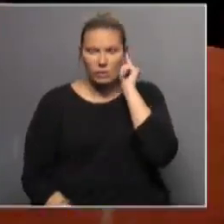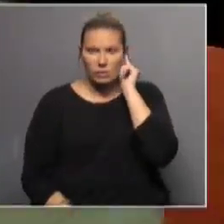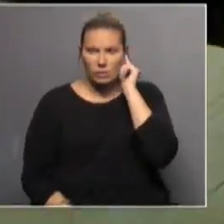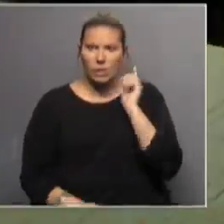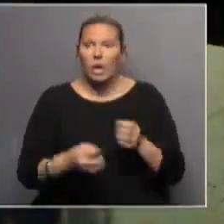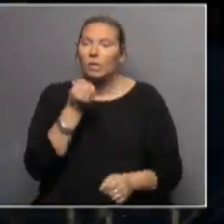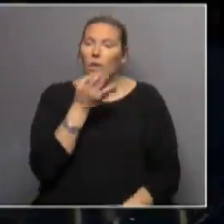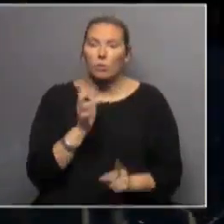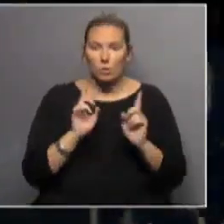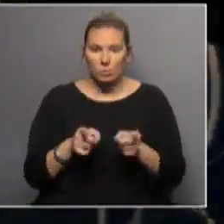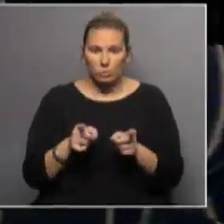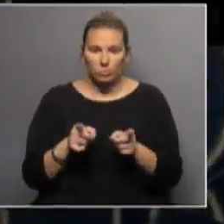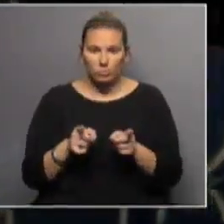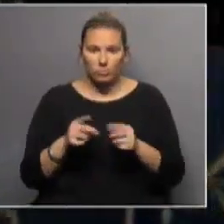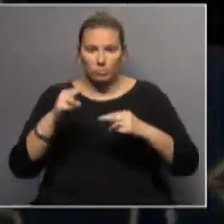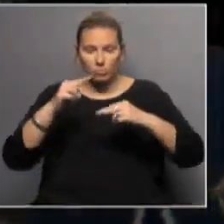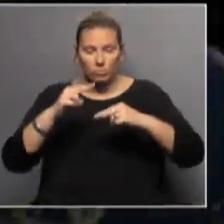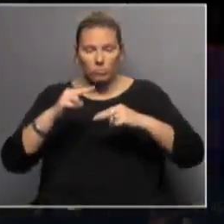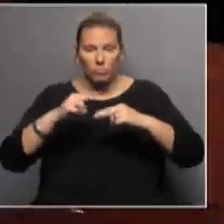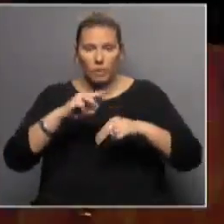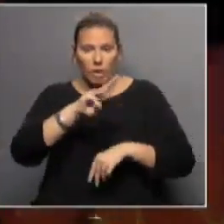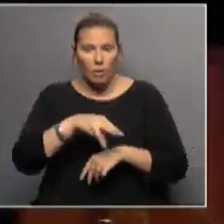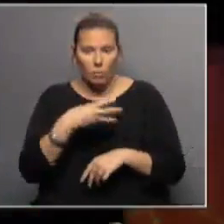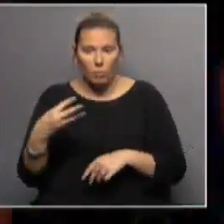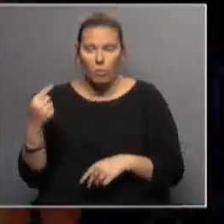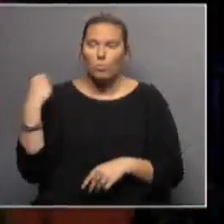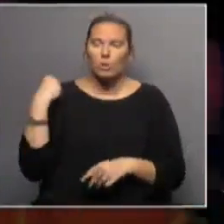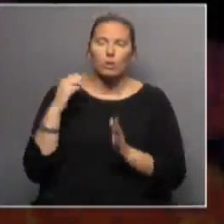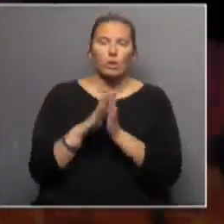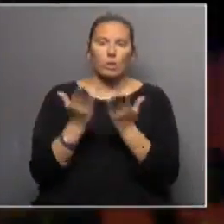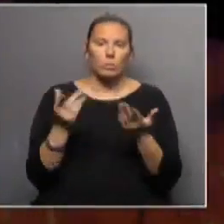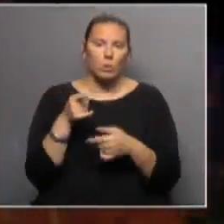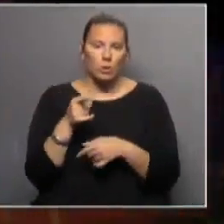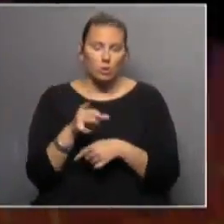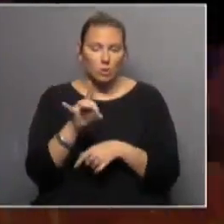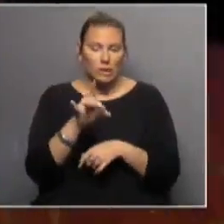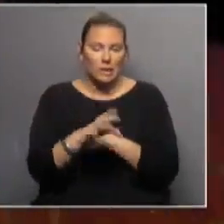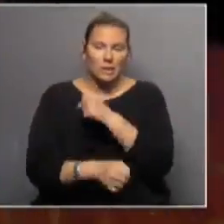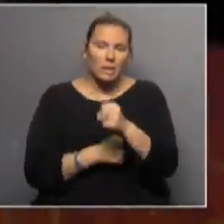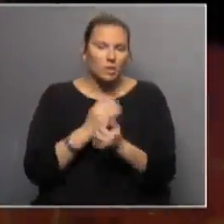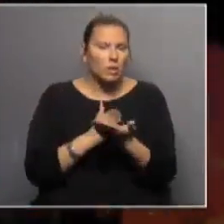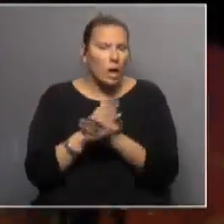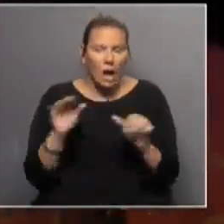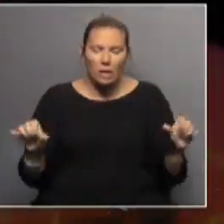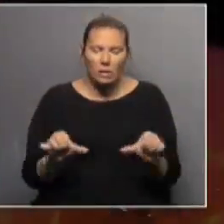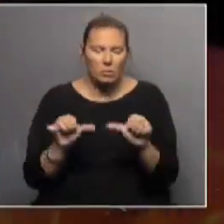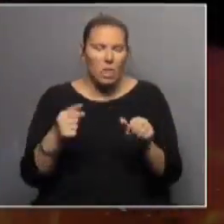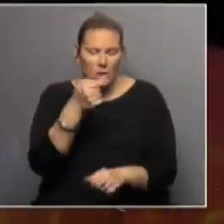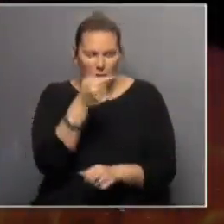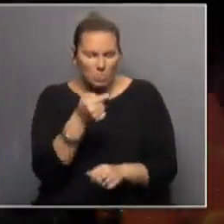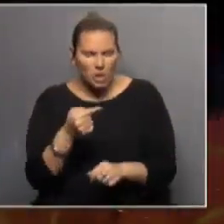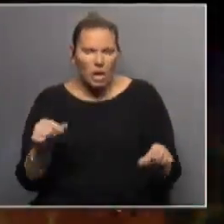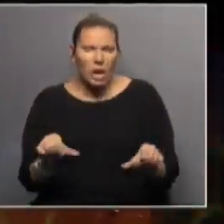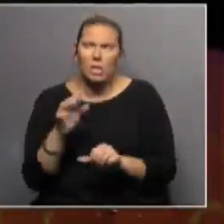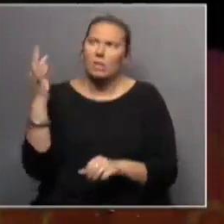Y está bueno entrar siempre a la página de Pocitó Libros porque es una librería que en estos 15 años siempre tiene actividades, casi todas las semanas.